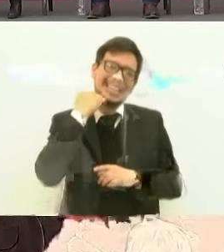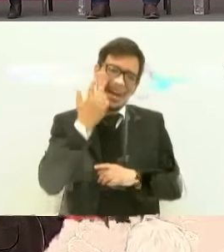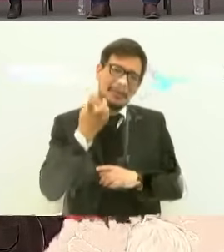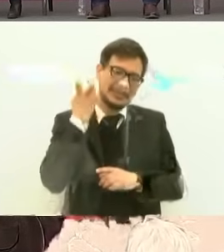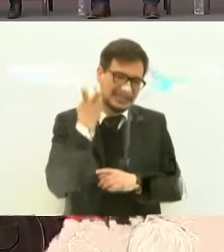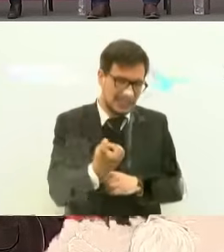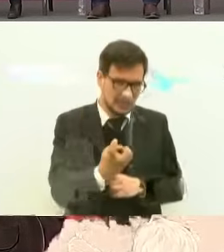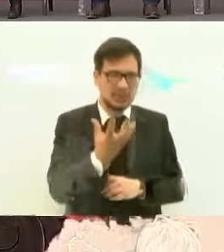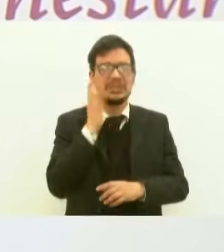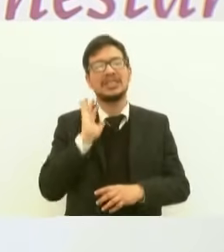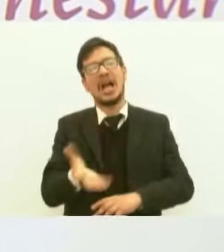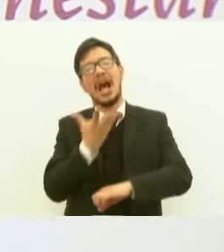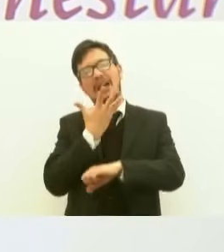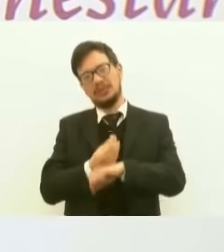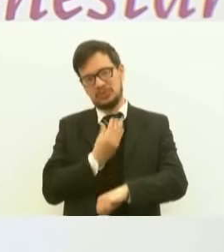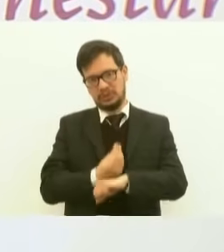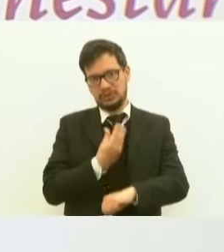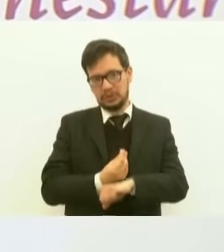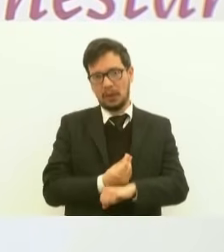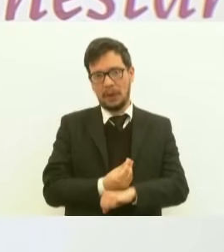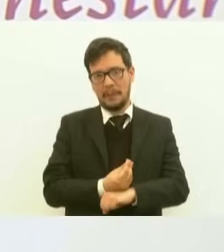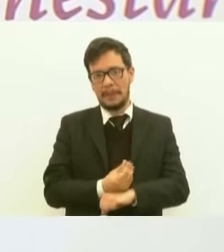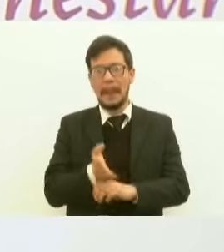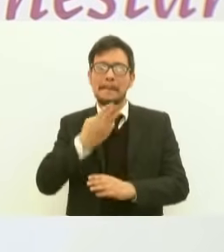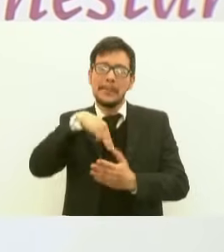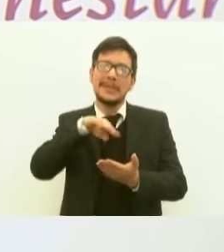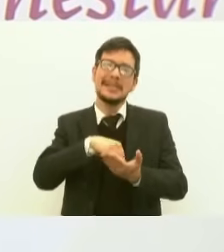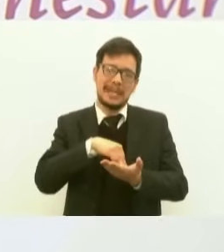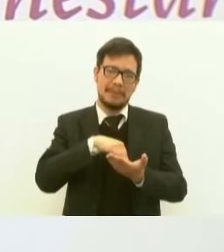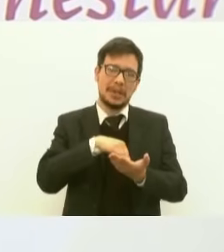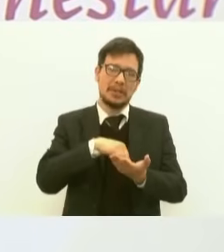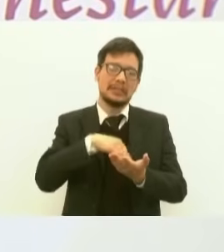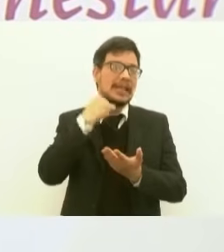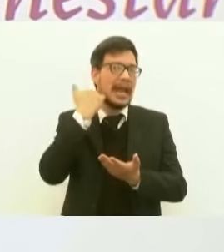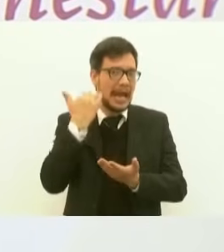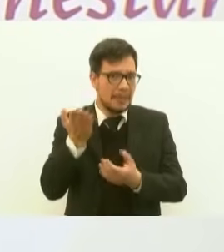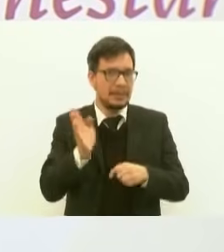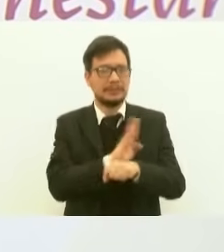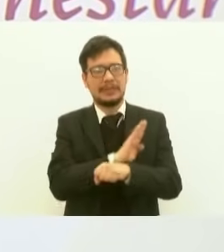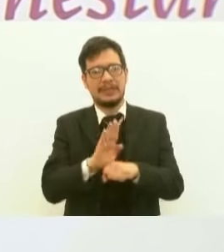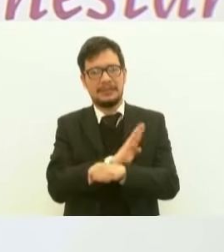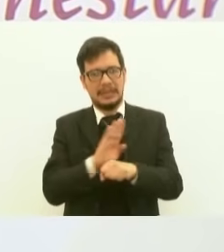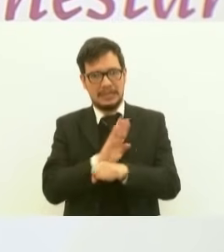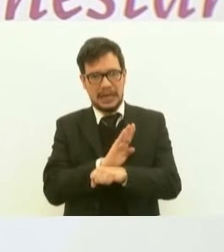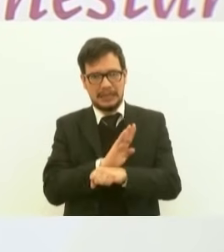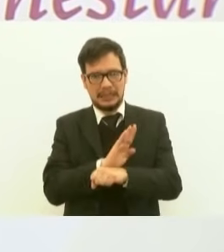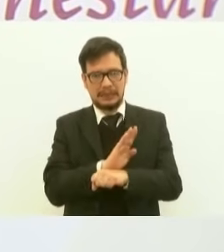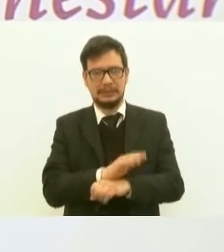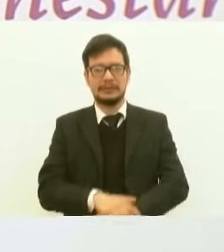beneficiar a municipios de La Laguna, de Durango y de Coahuila. Pero